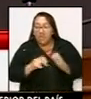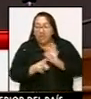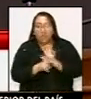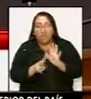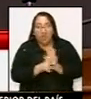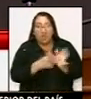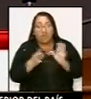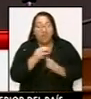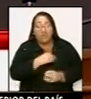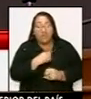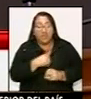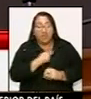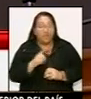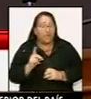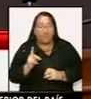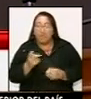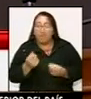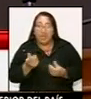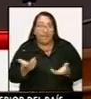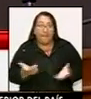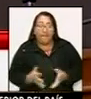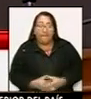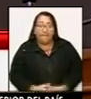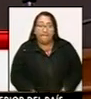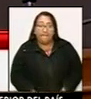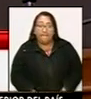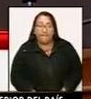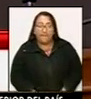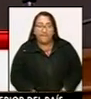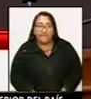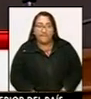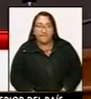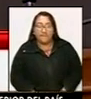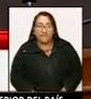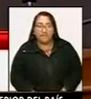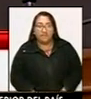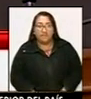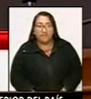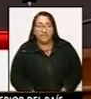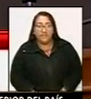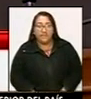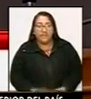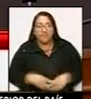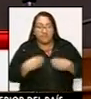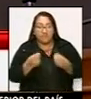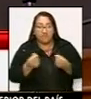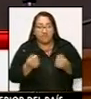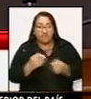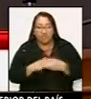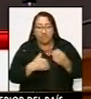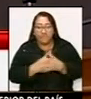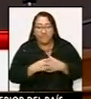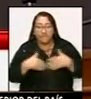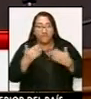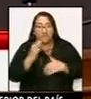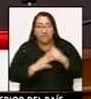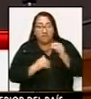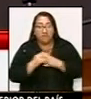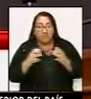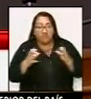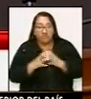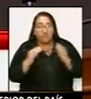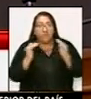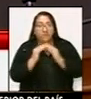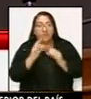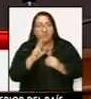por parte de la ministra, pero no hay los recursos económicos para poder destinar esos recursos y se puedan construir casas